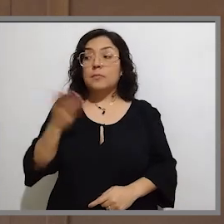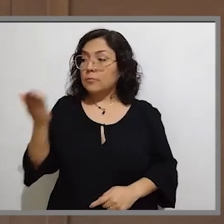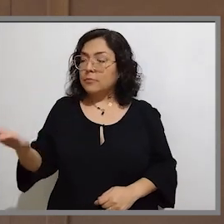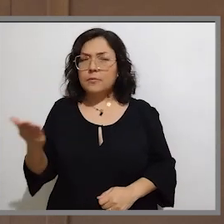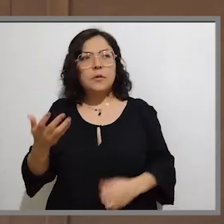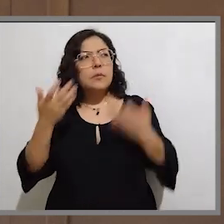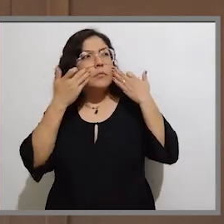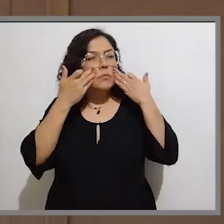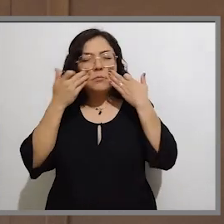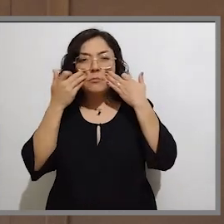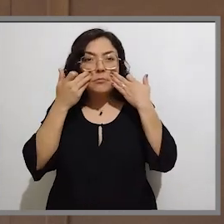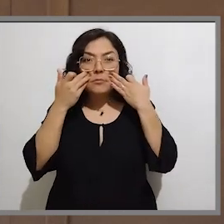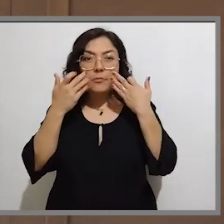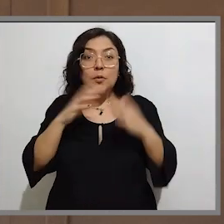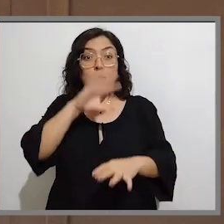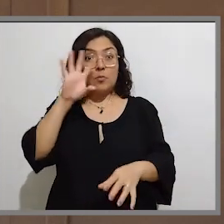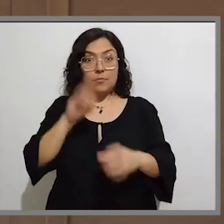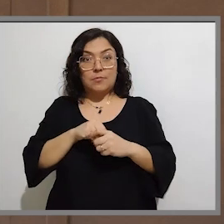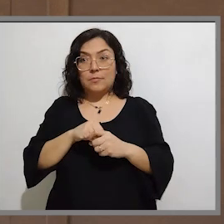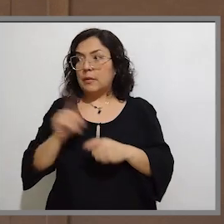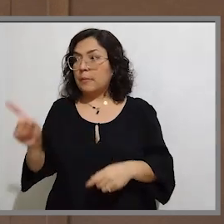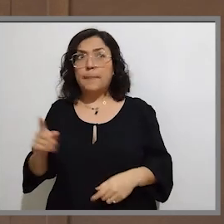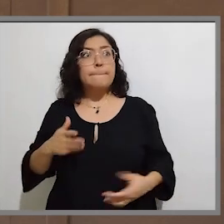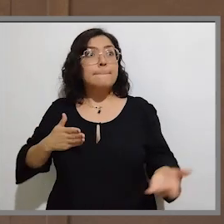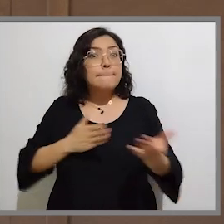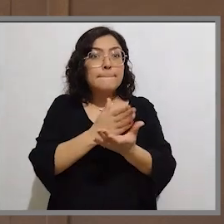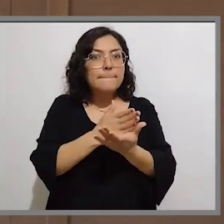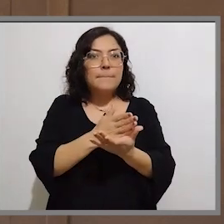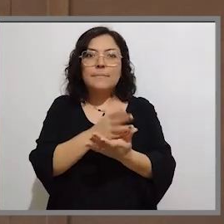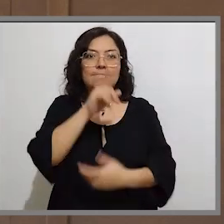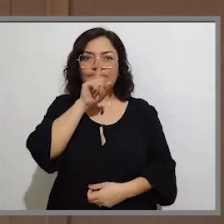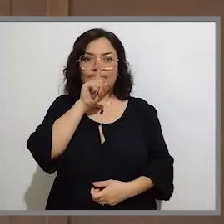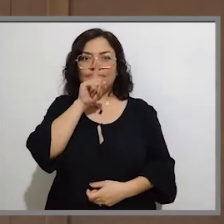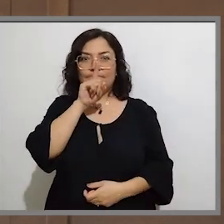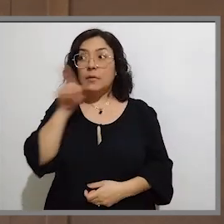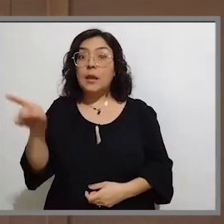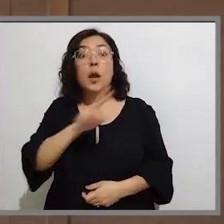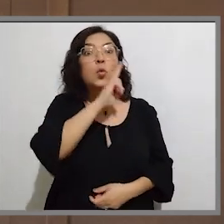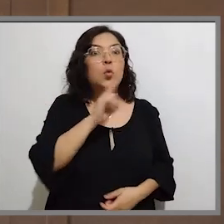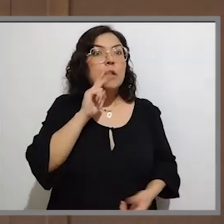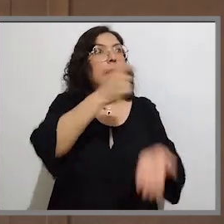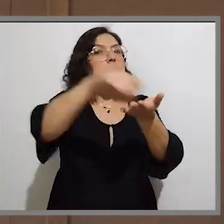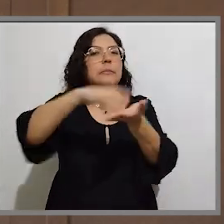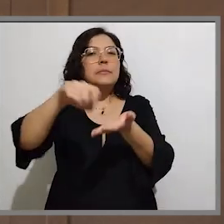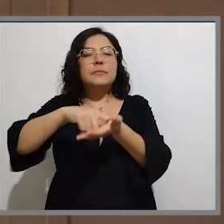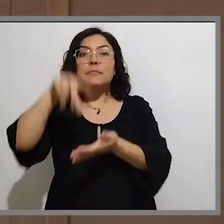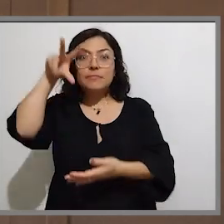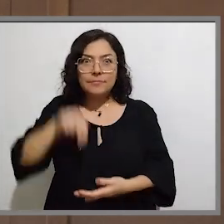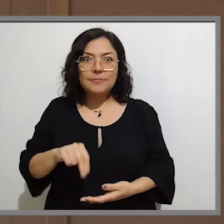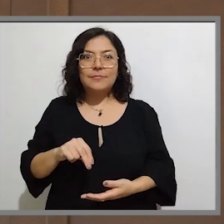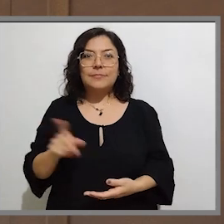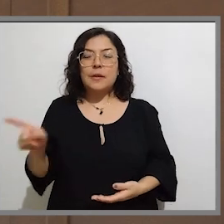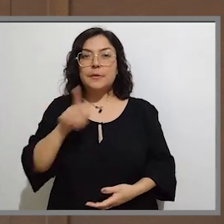tan compleja y además en una posición que le impedía ejercer su función de escritora, de reportera, que era su formación